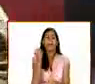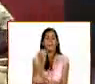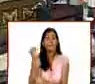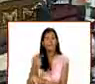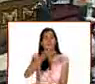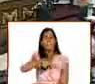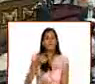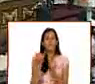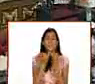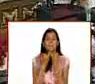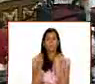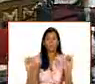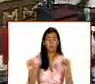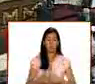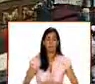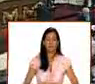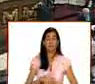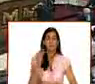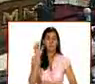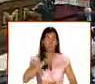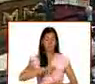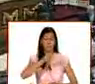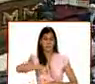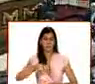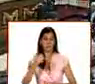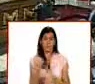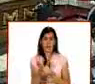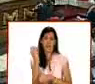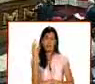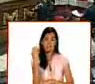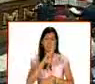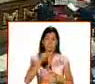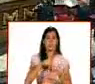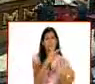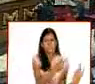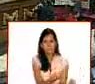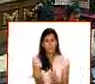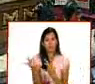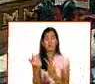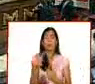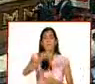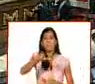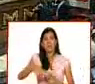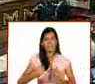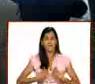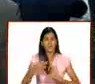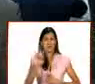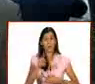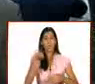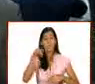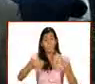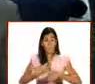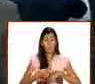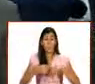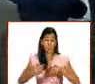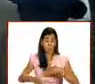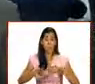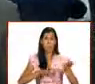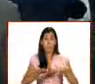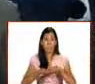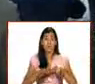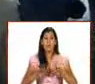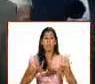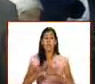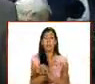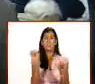los inocentes. Los diputados de la Asamblea Nacional hicieron una invitación a la población venezolana este jueves a las 9 de la mañana para una